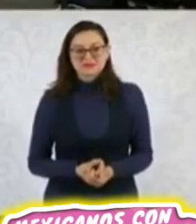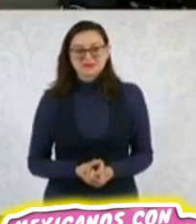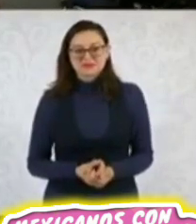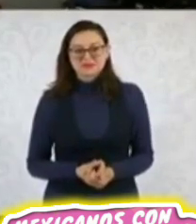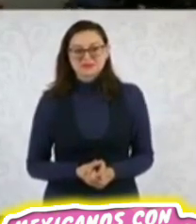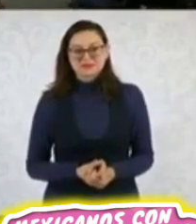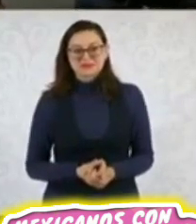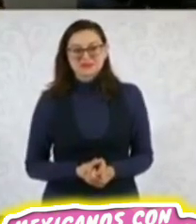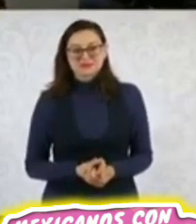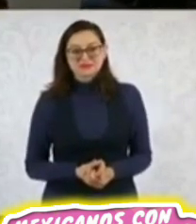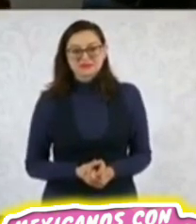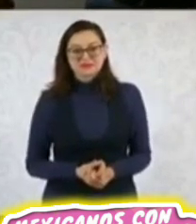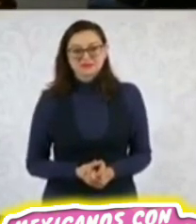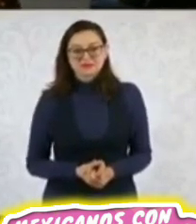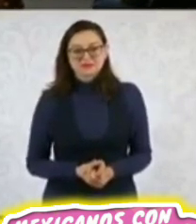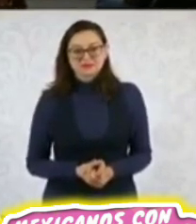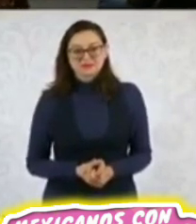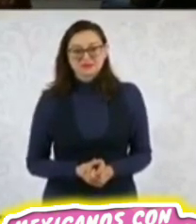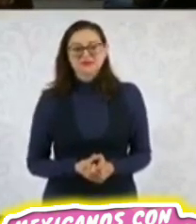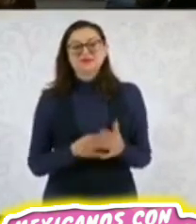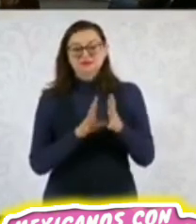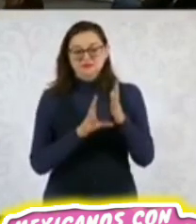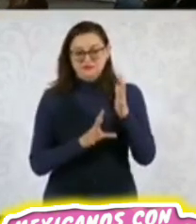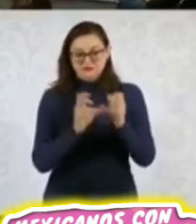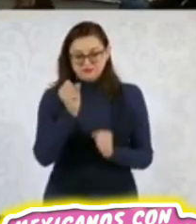A ver, ponle las constitucionales muy rápido.